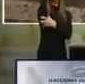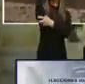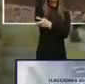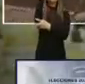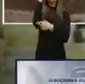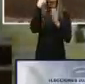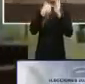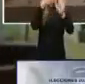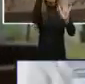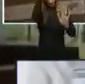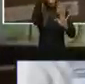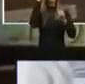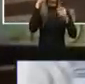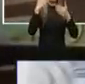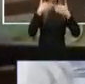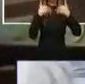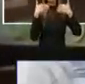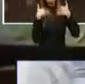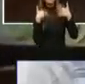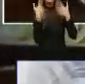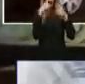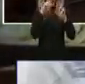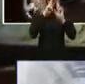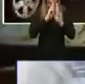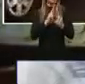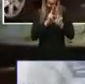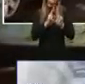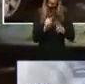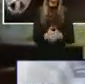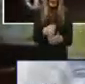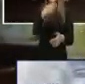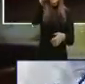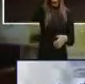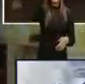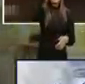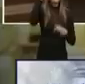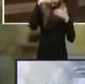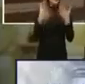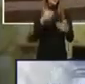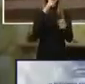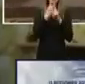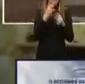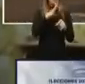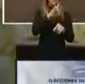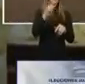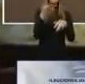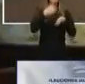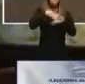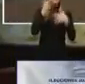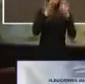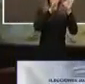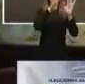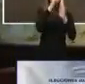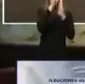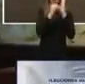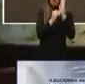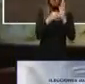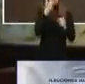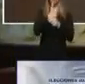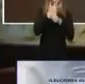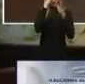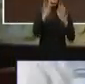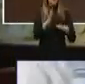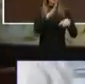están encantados con los resultados. Recordemos que eran más de 9 millones de guatemaltecos los